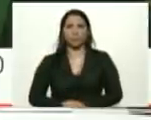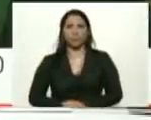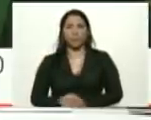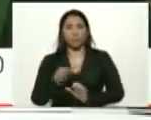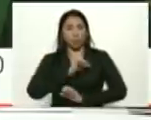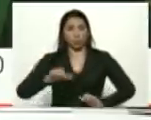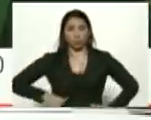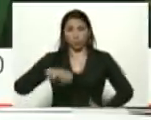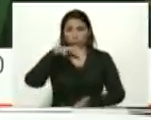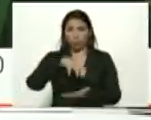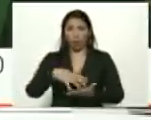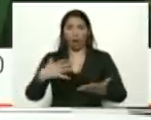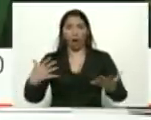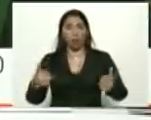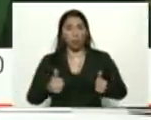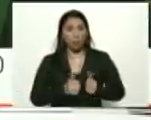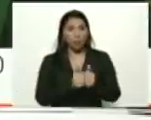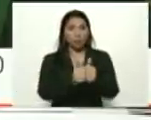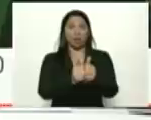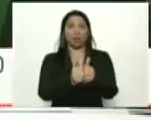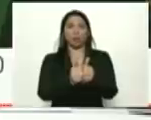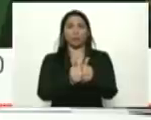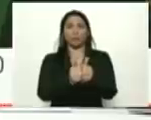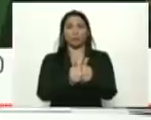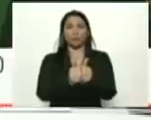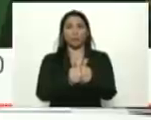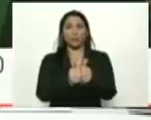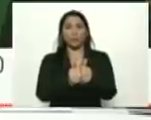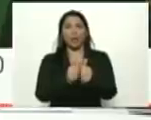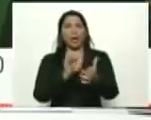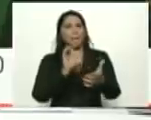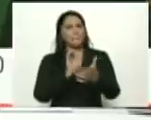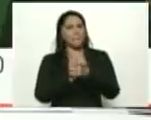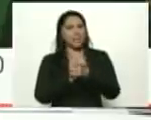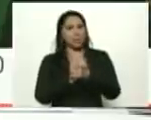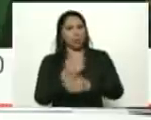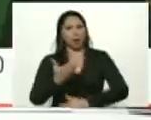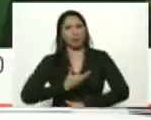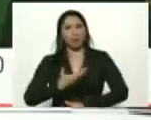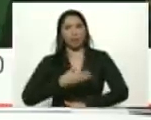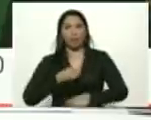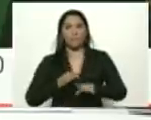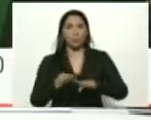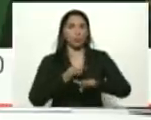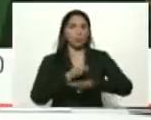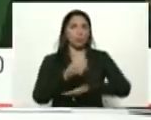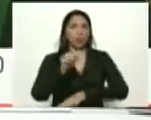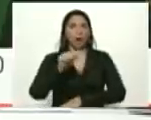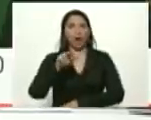Portuguesa, acompañado de Primitivo Cedeño, mi amigo Primitivo, alcalde del municipio de Araure,